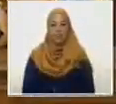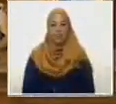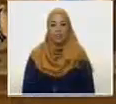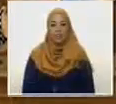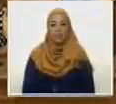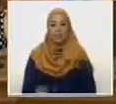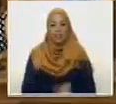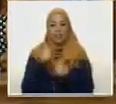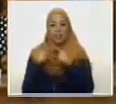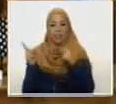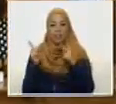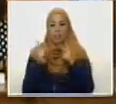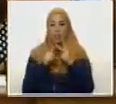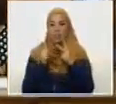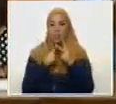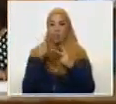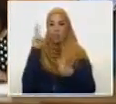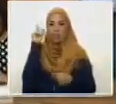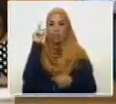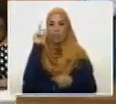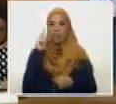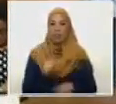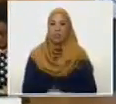Siguiente punto, señor secretario.